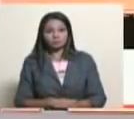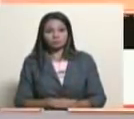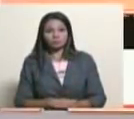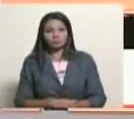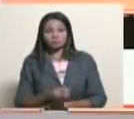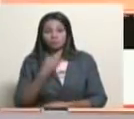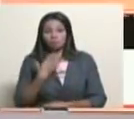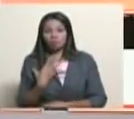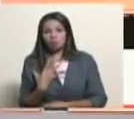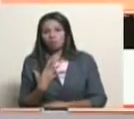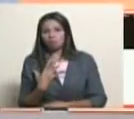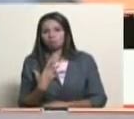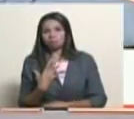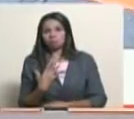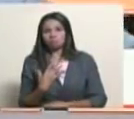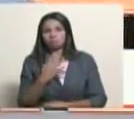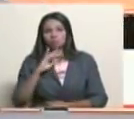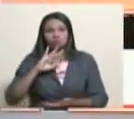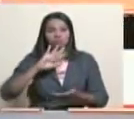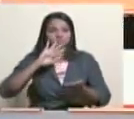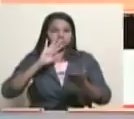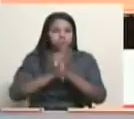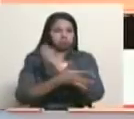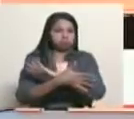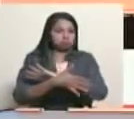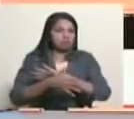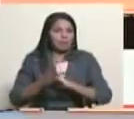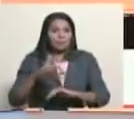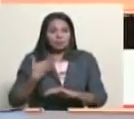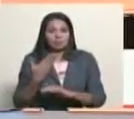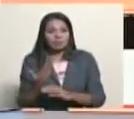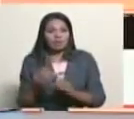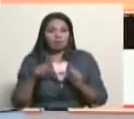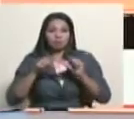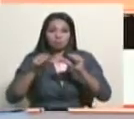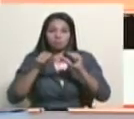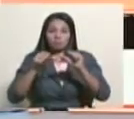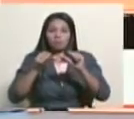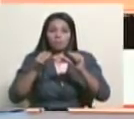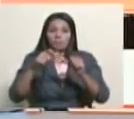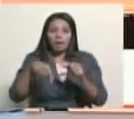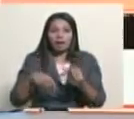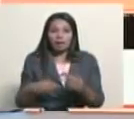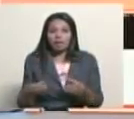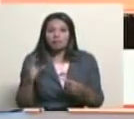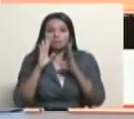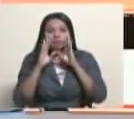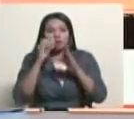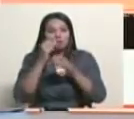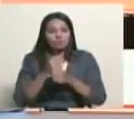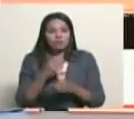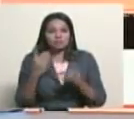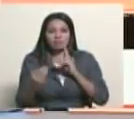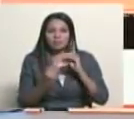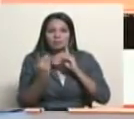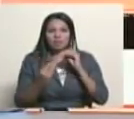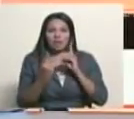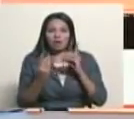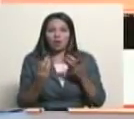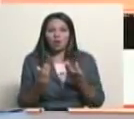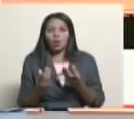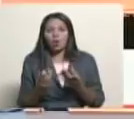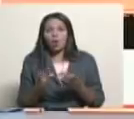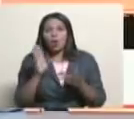bueno, no, destruiríamos cualquier posibilidad de avance, de la confianza para el diálogo, de la